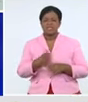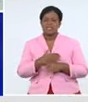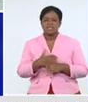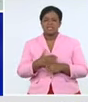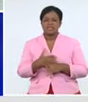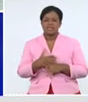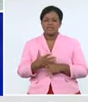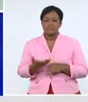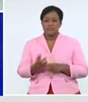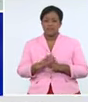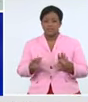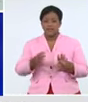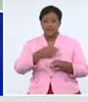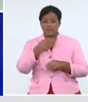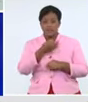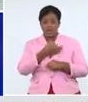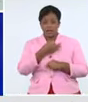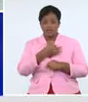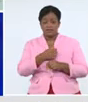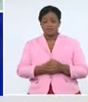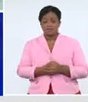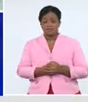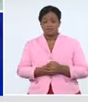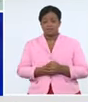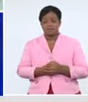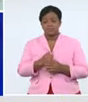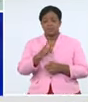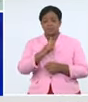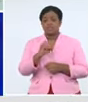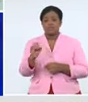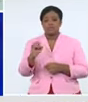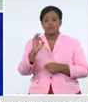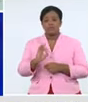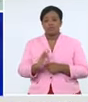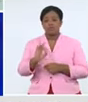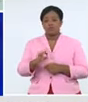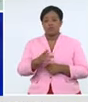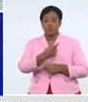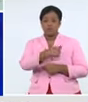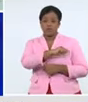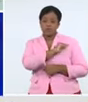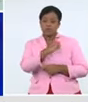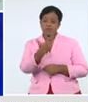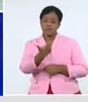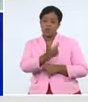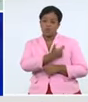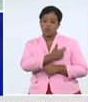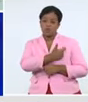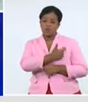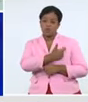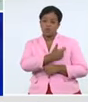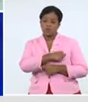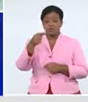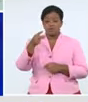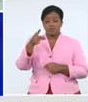Como ya habíamos explicado también, el 100% de la población vacunable. Con segundas dosis